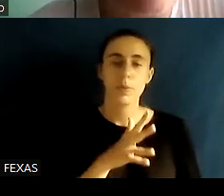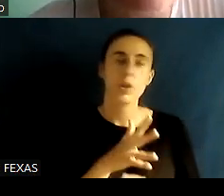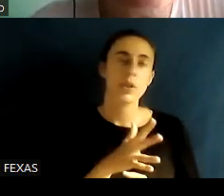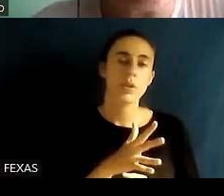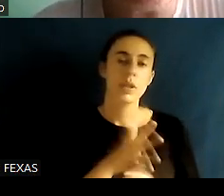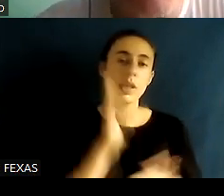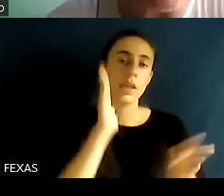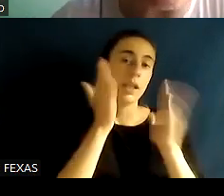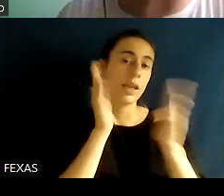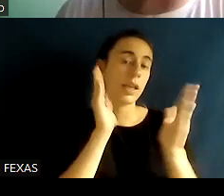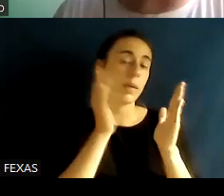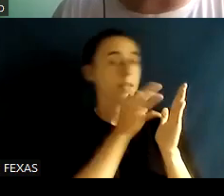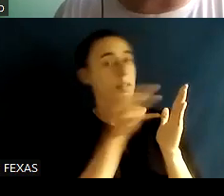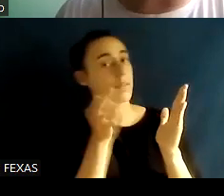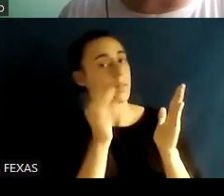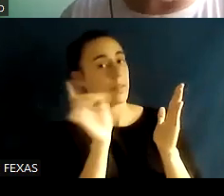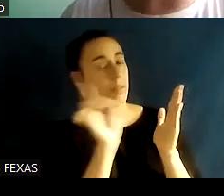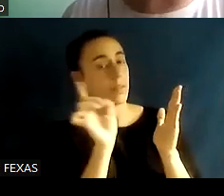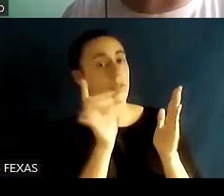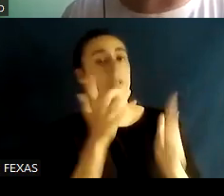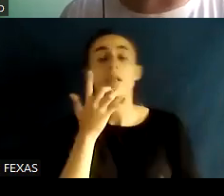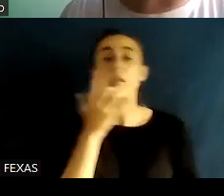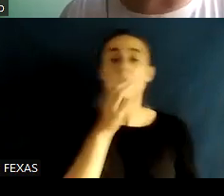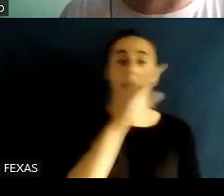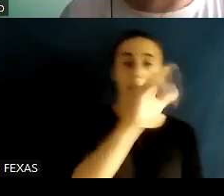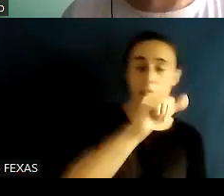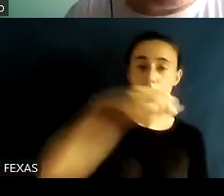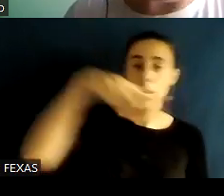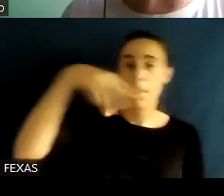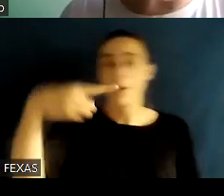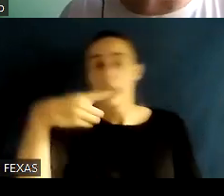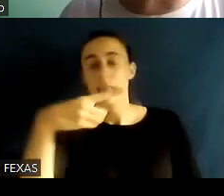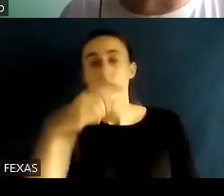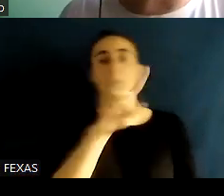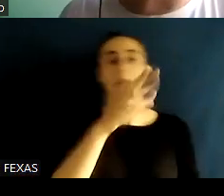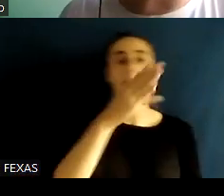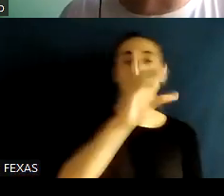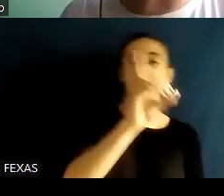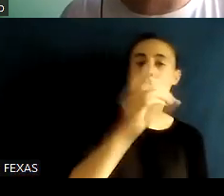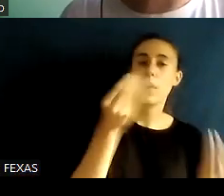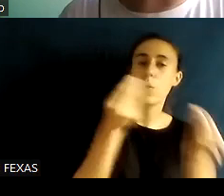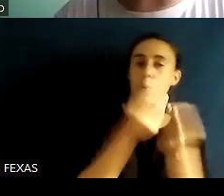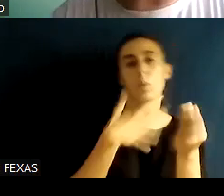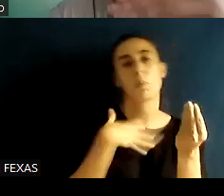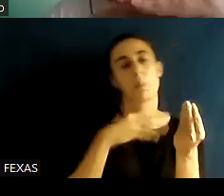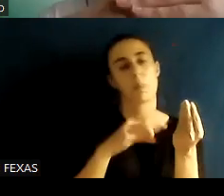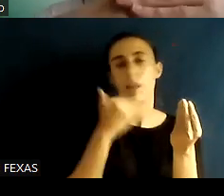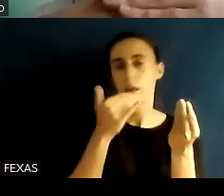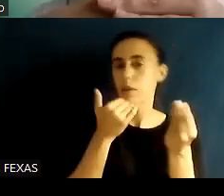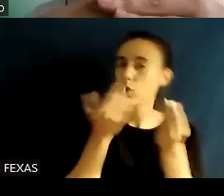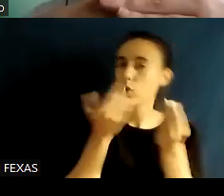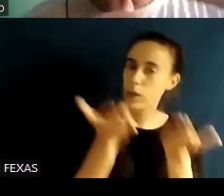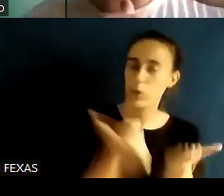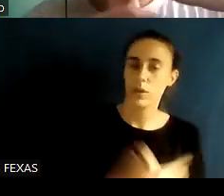tratamiento adecuado. Si lo damos junto al magnesio, si lo damos junto a la vitamina D, sí que puede tener su función, y es ahí donde